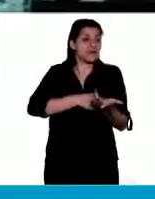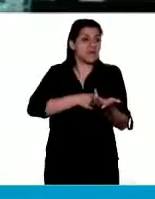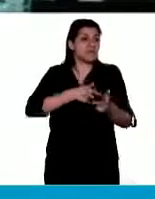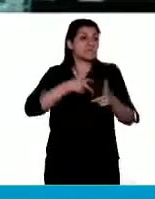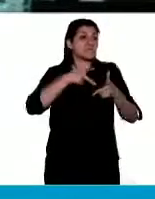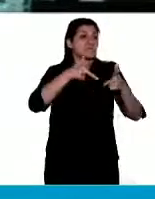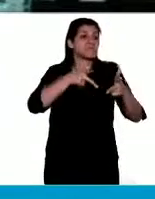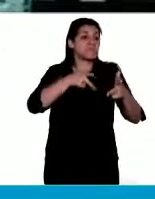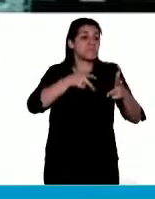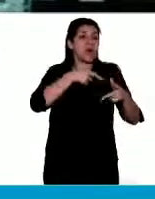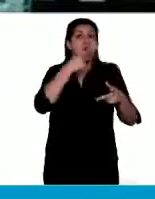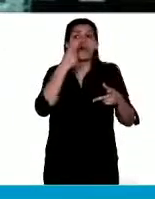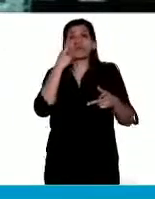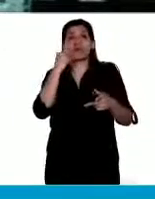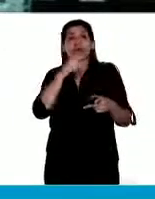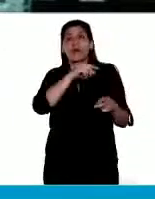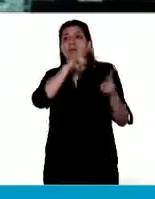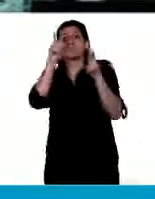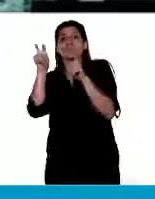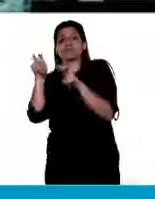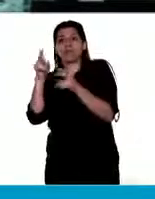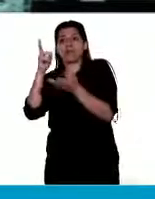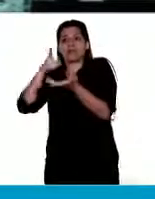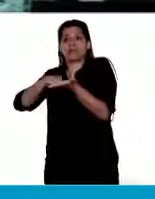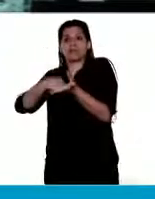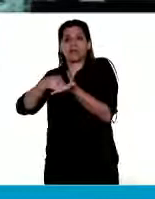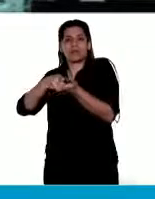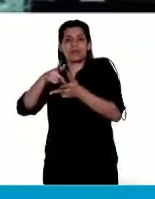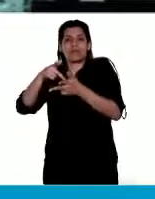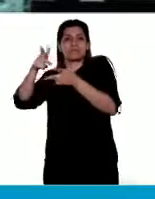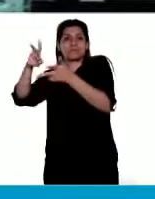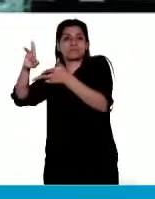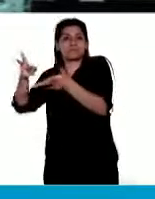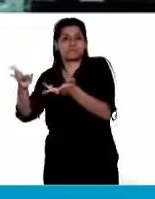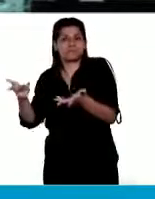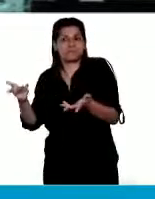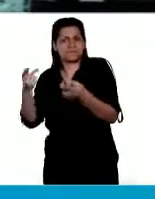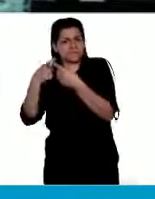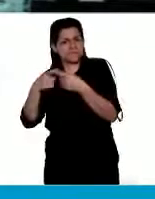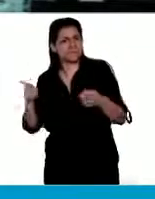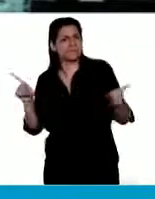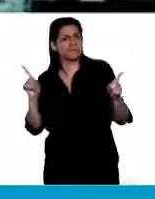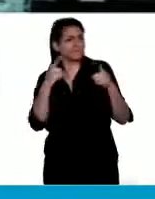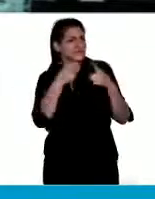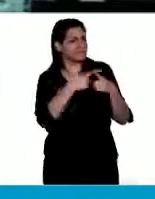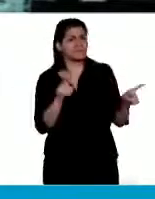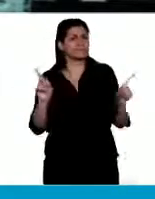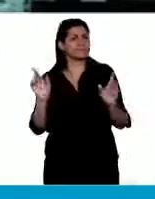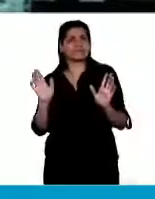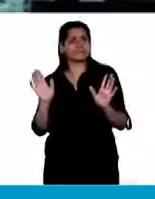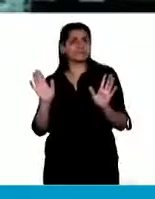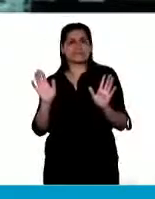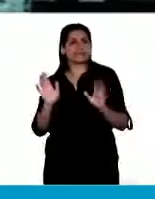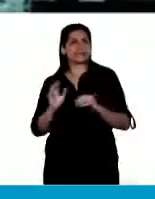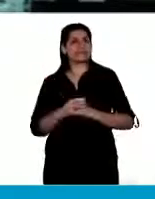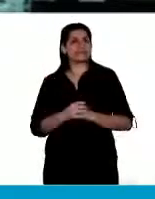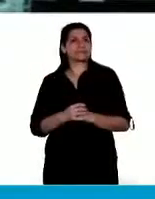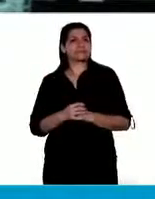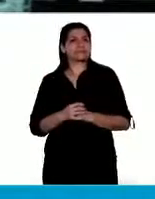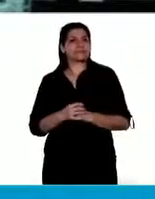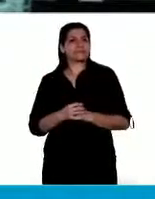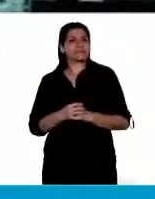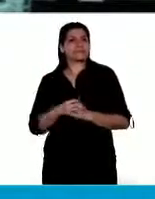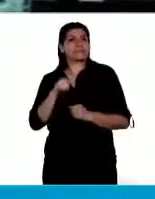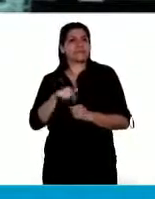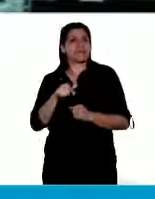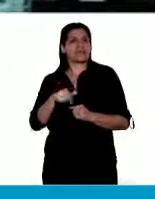al otro día adopta otra decisión y dice otra cosa. Y si esto es muy perjudicial para